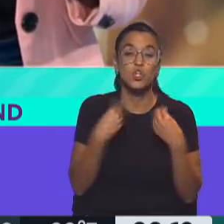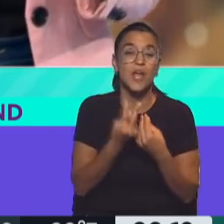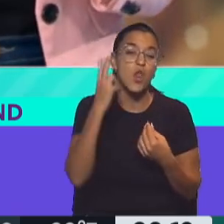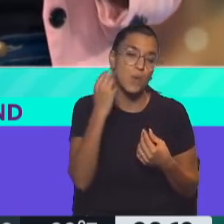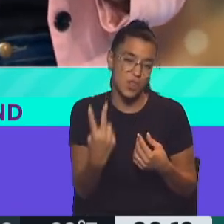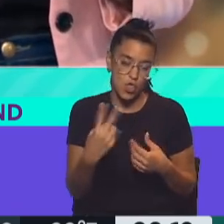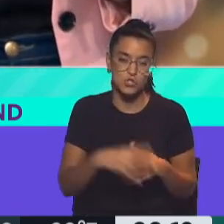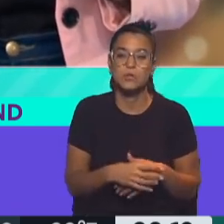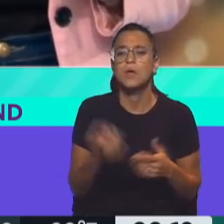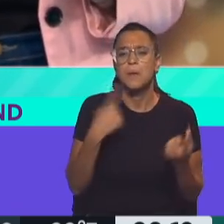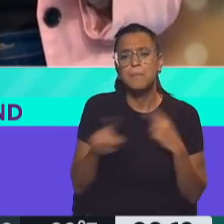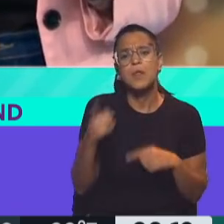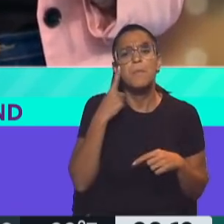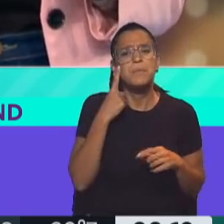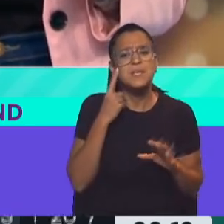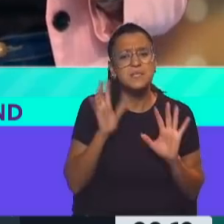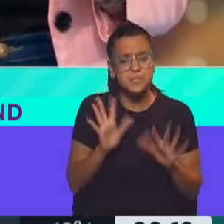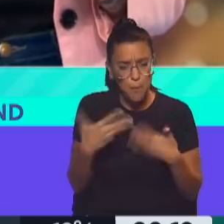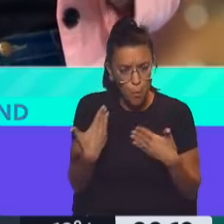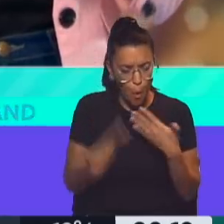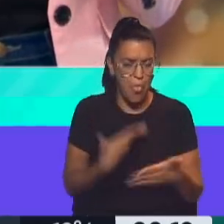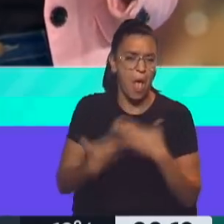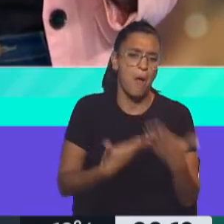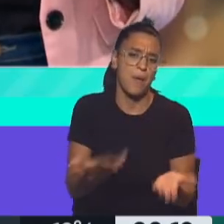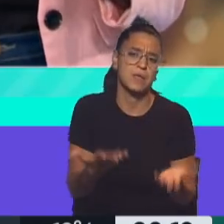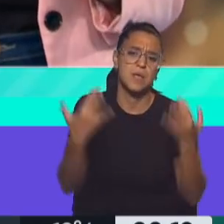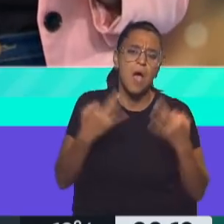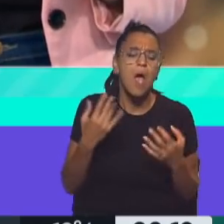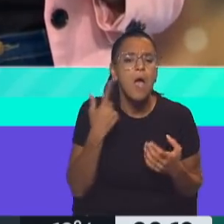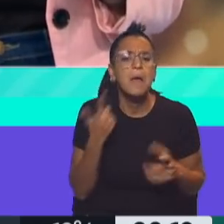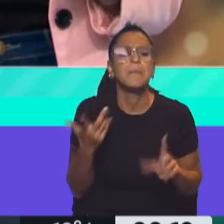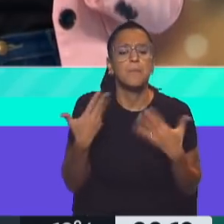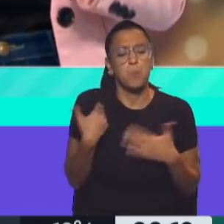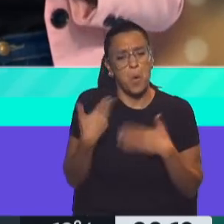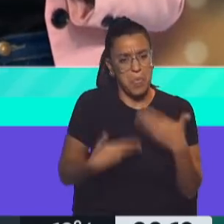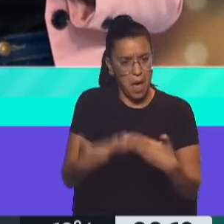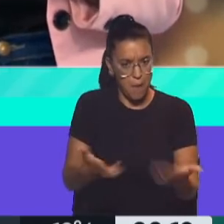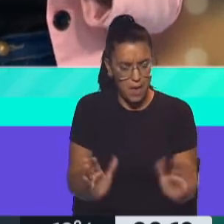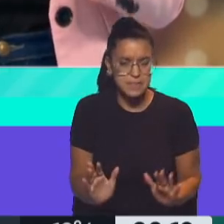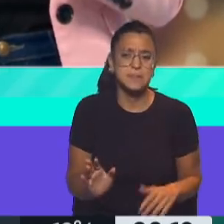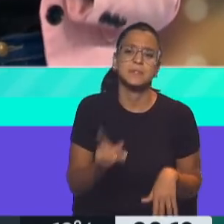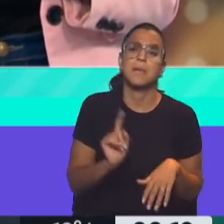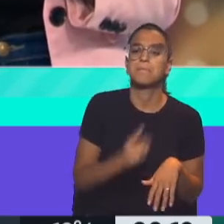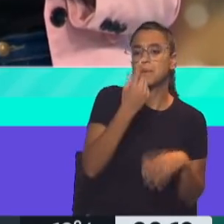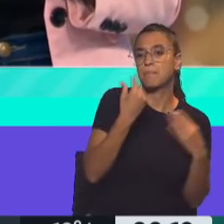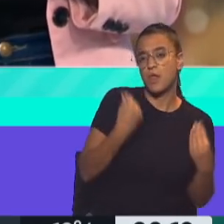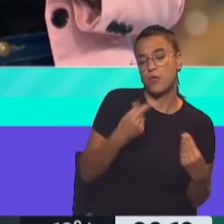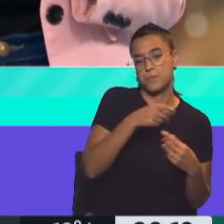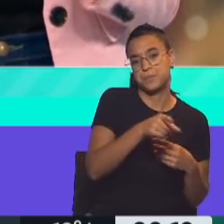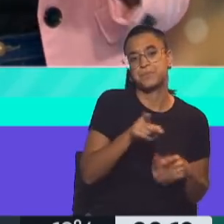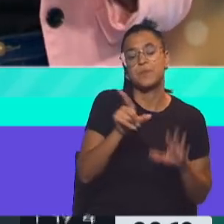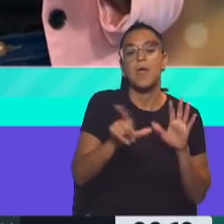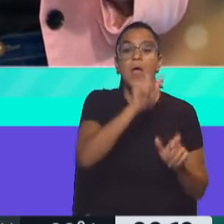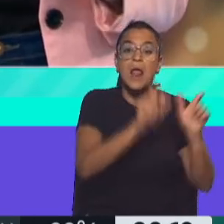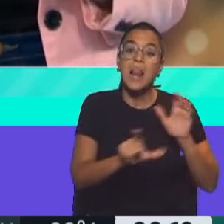este sentido considera que es posible avanzar con que hay buenas en poder avanzar por un lado con aquellos legisladores